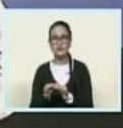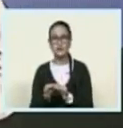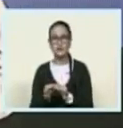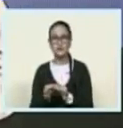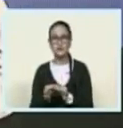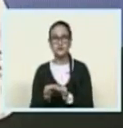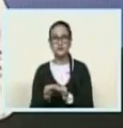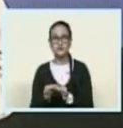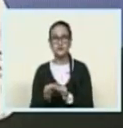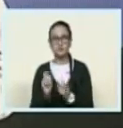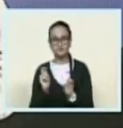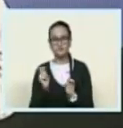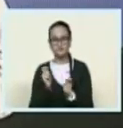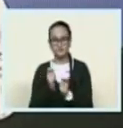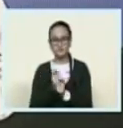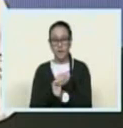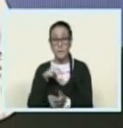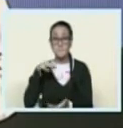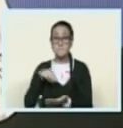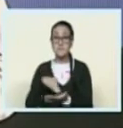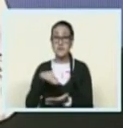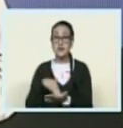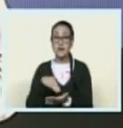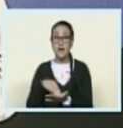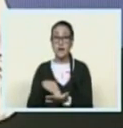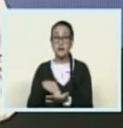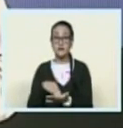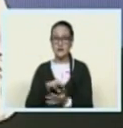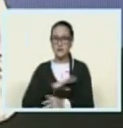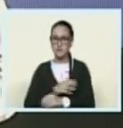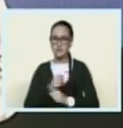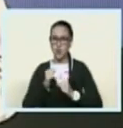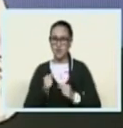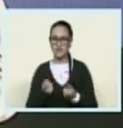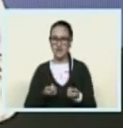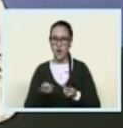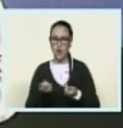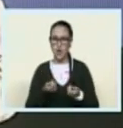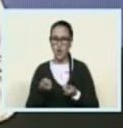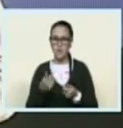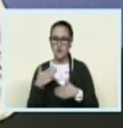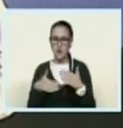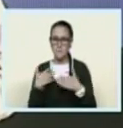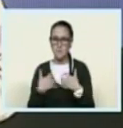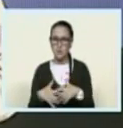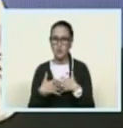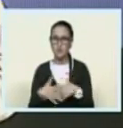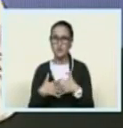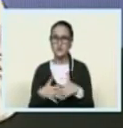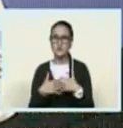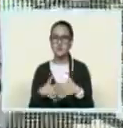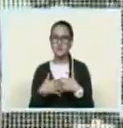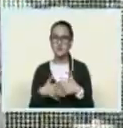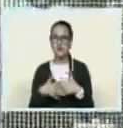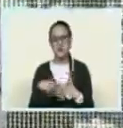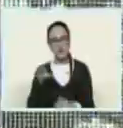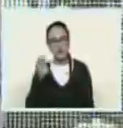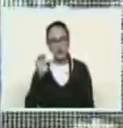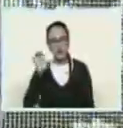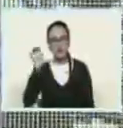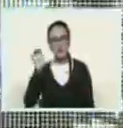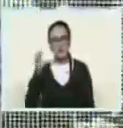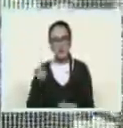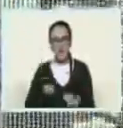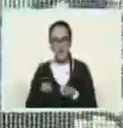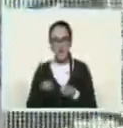en que vamos a convertir ahora sí a Miranda en una potencia económica productiva, en un estado